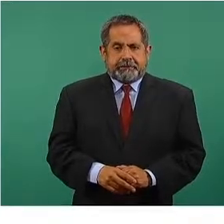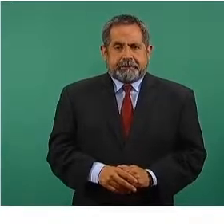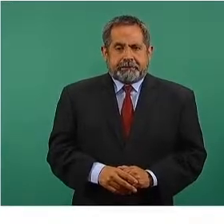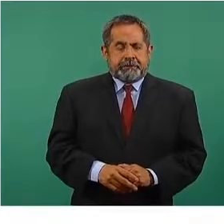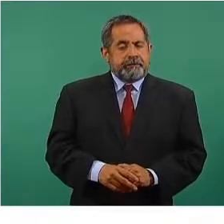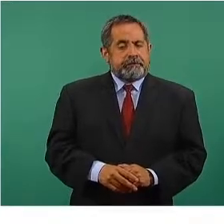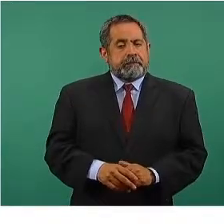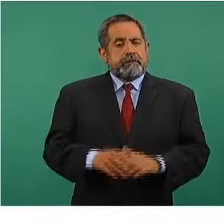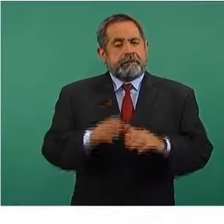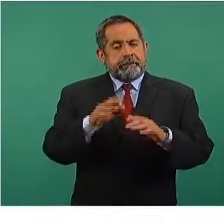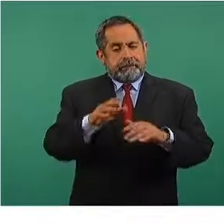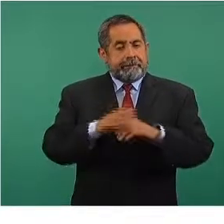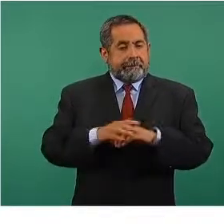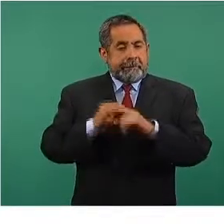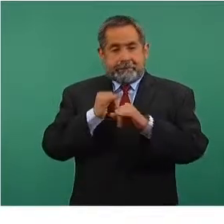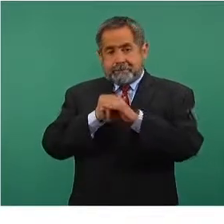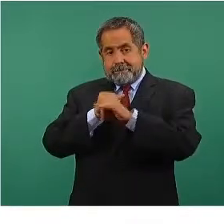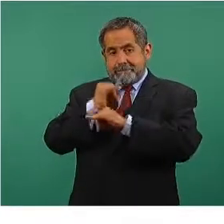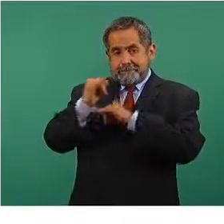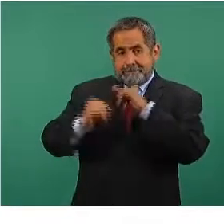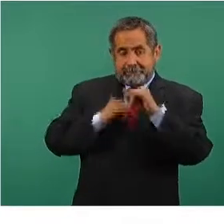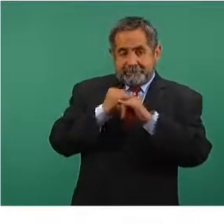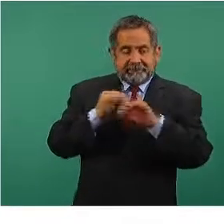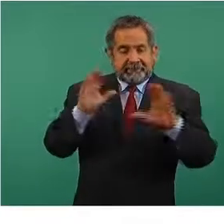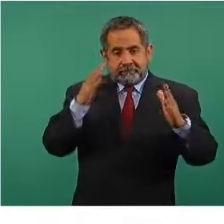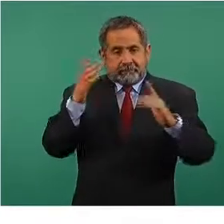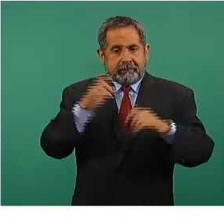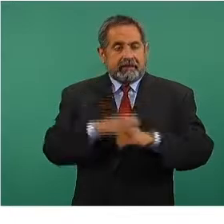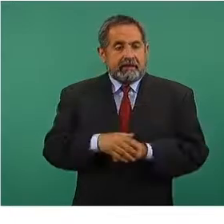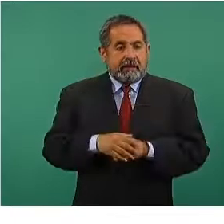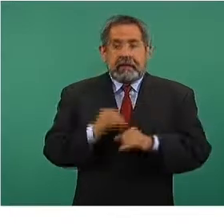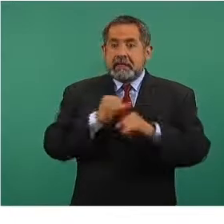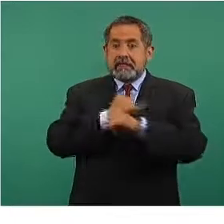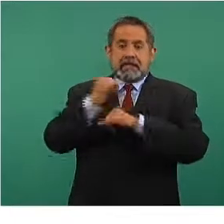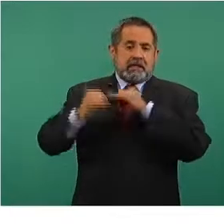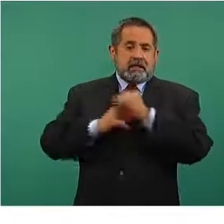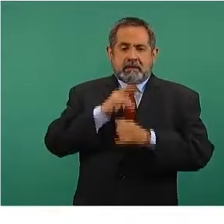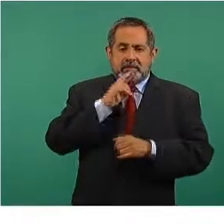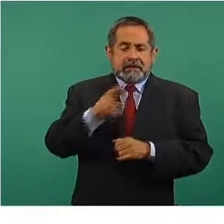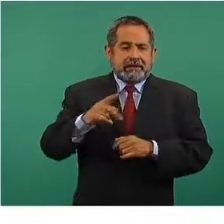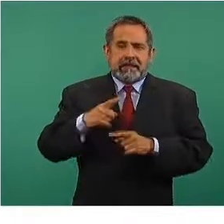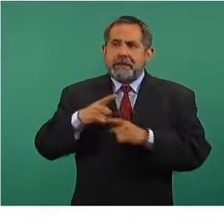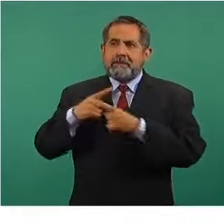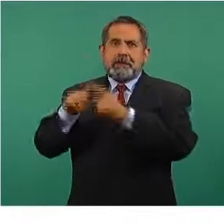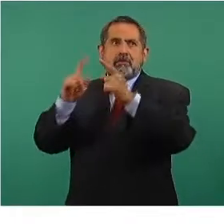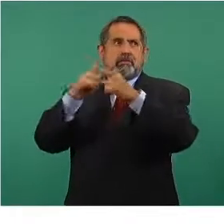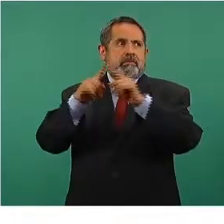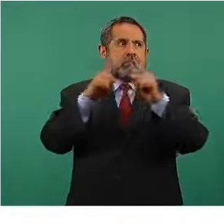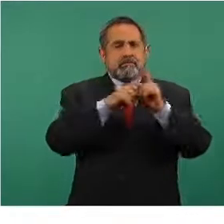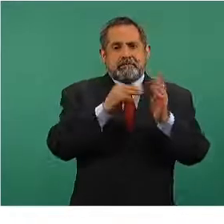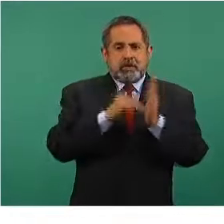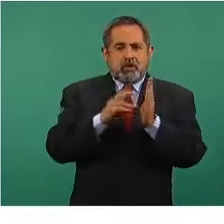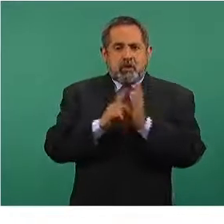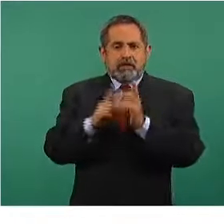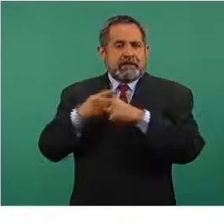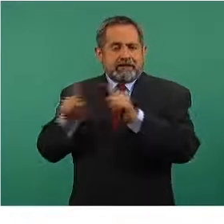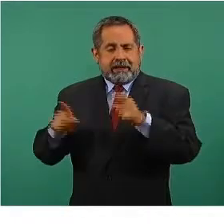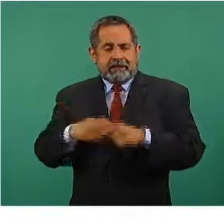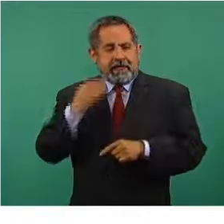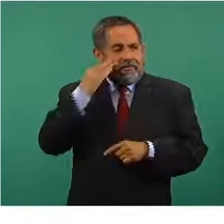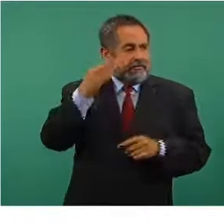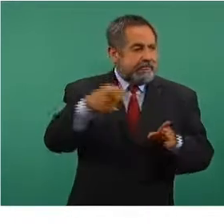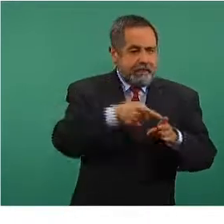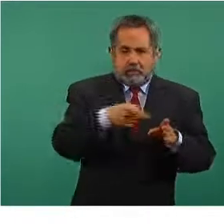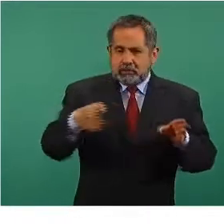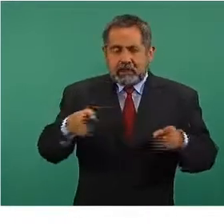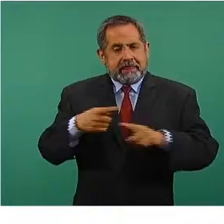Cuando hablamos de esta comparación internacional ha sido muy complicado. ¿Por qué? Porque los reportes internacionales tienen metodología distinta, son periodos distintos,